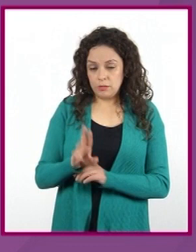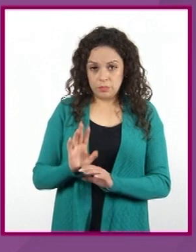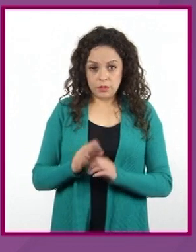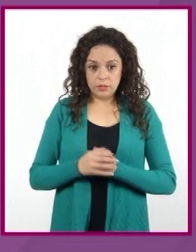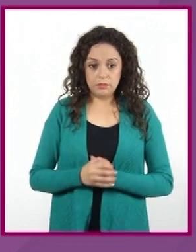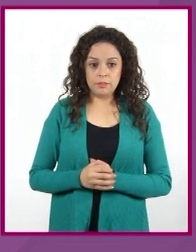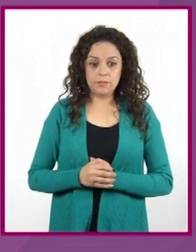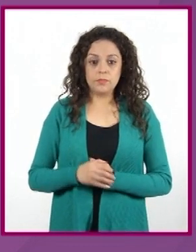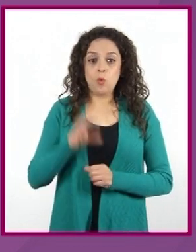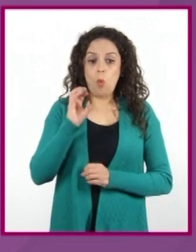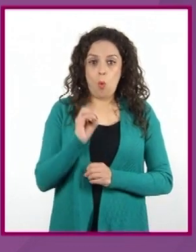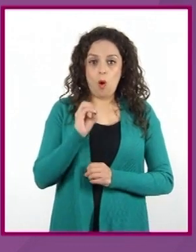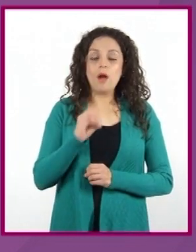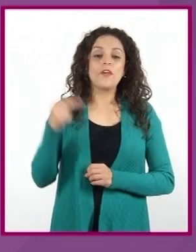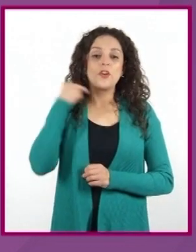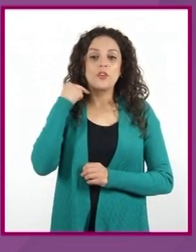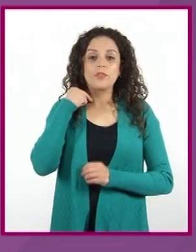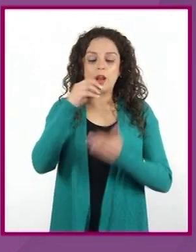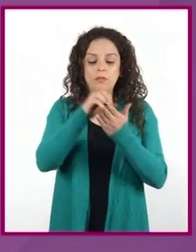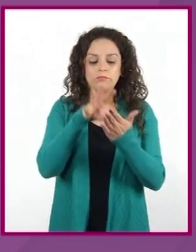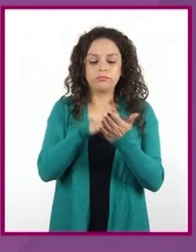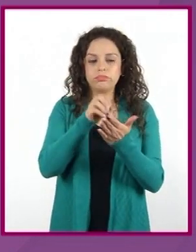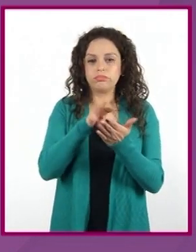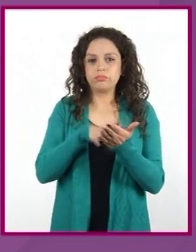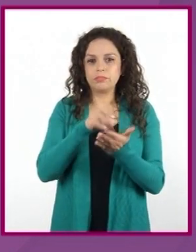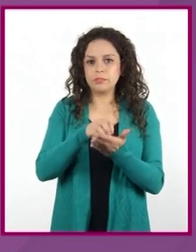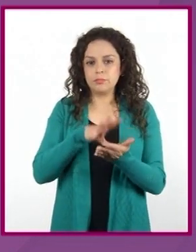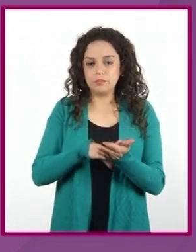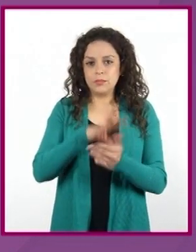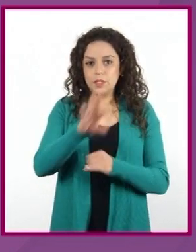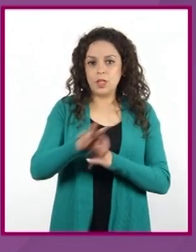o requisitadas por el notario, y por